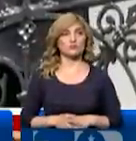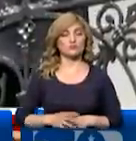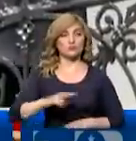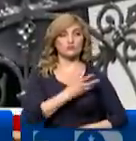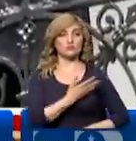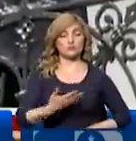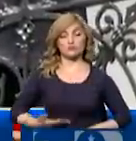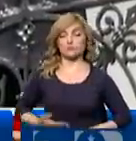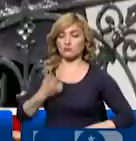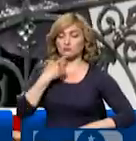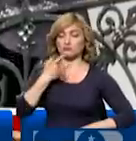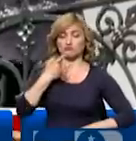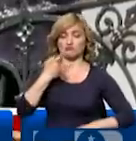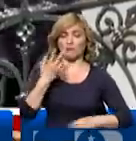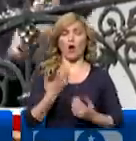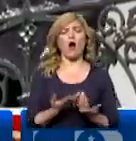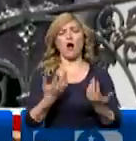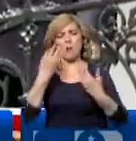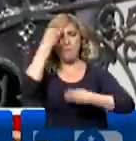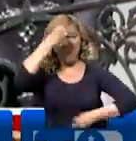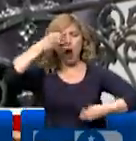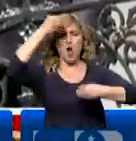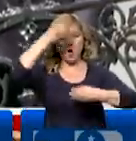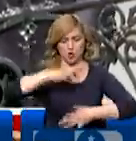resaltó los valores cívicos de los quiteños.